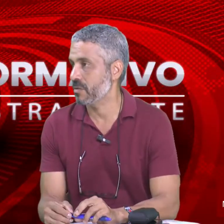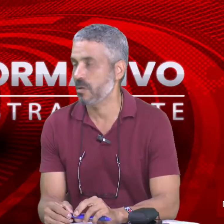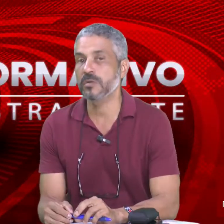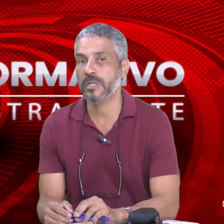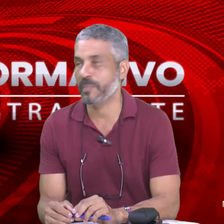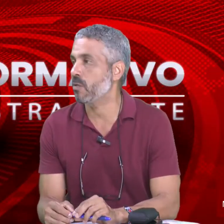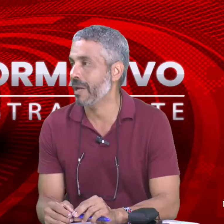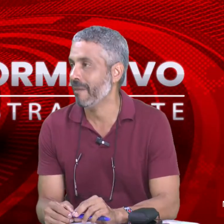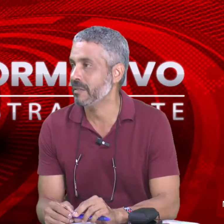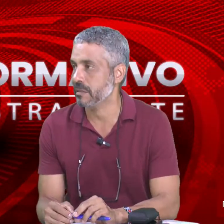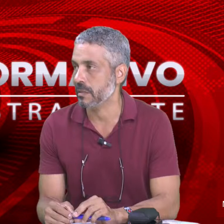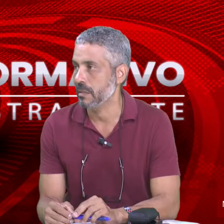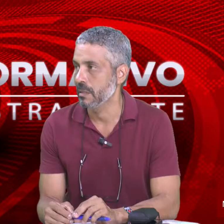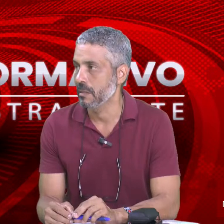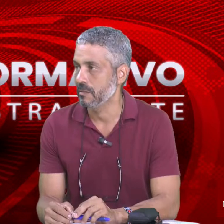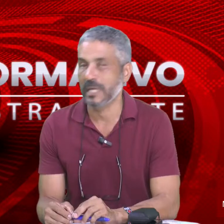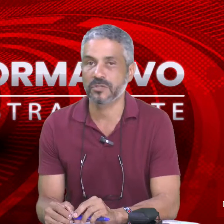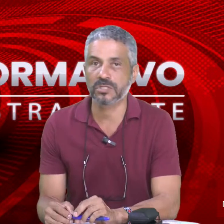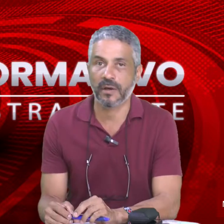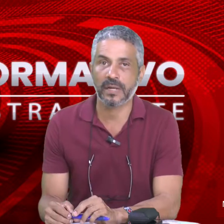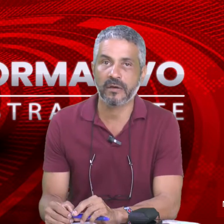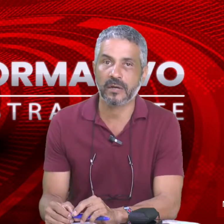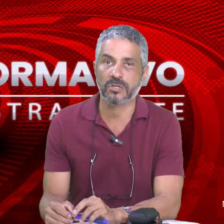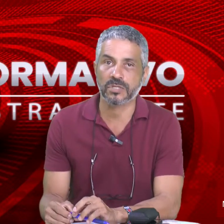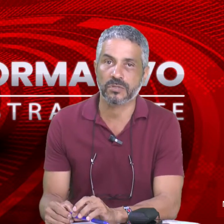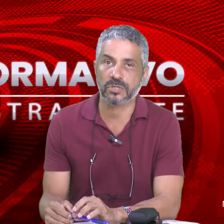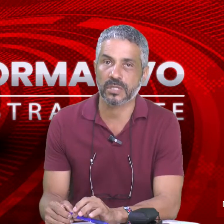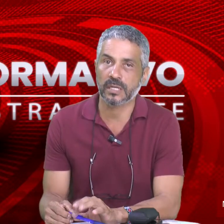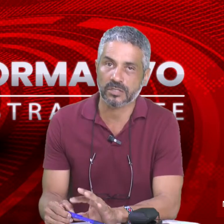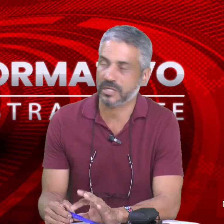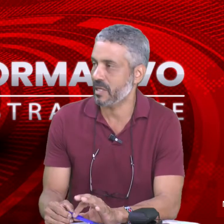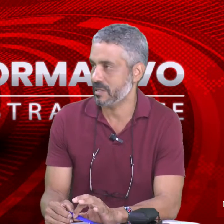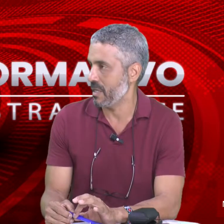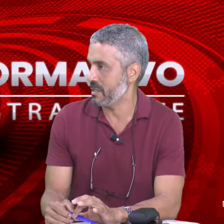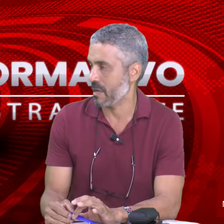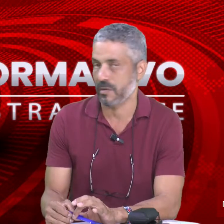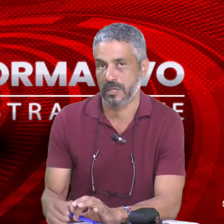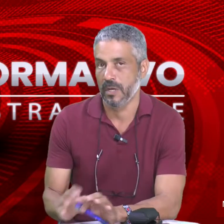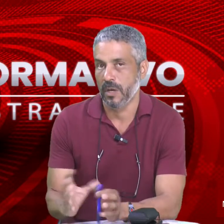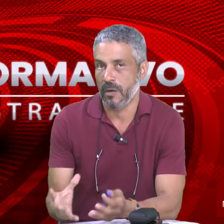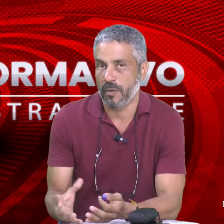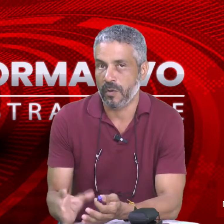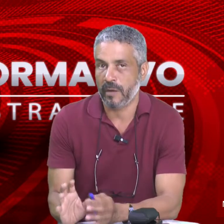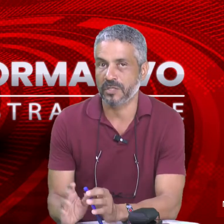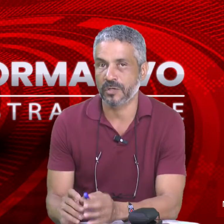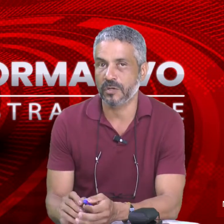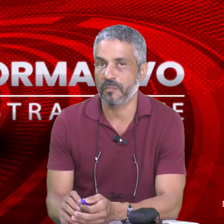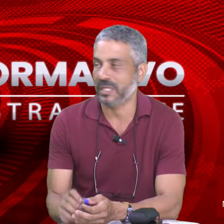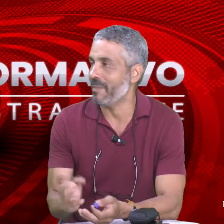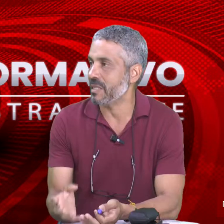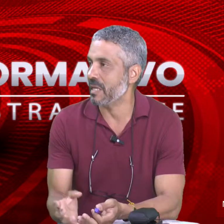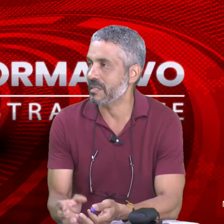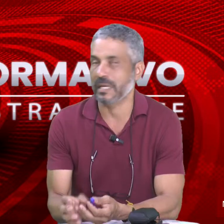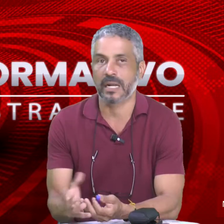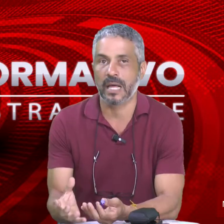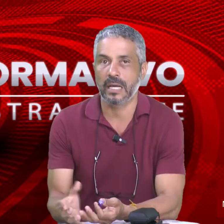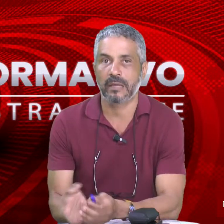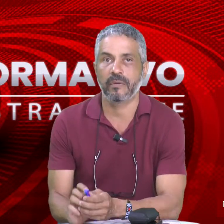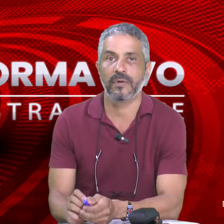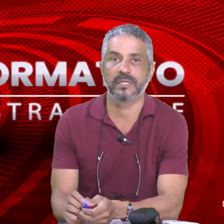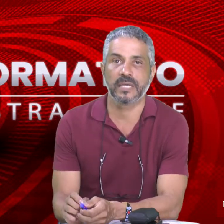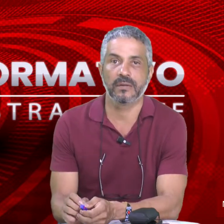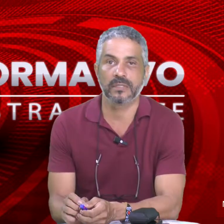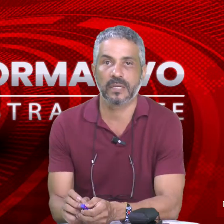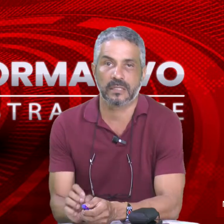del 91 implicó un avance. O sea, si usted va a ver la Constitución del 86, una cuestión completamente cerrada